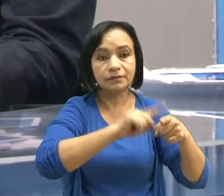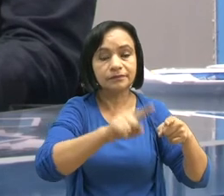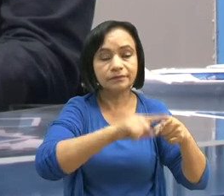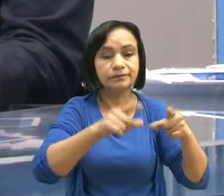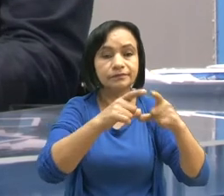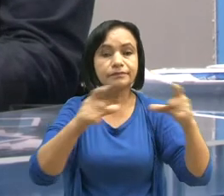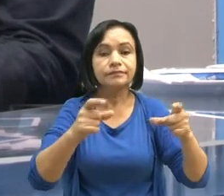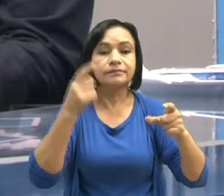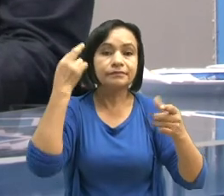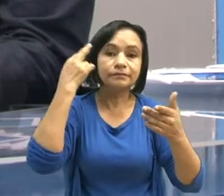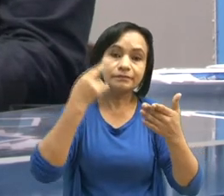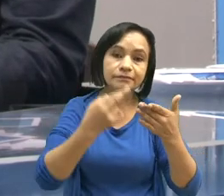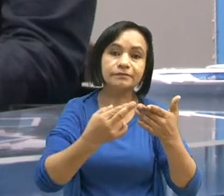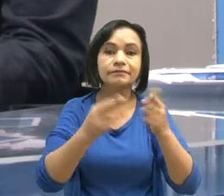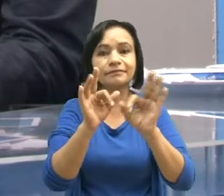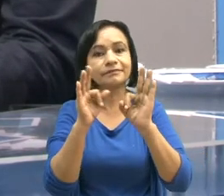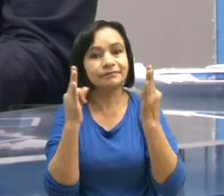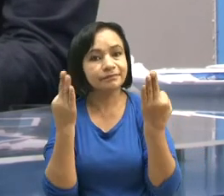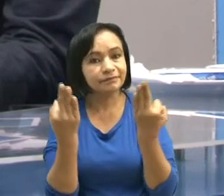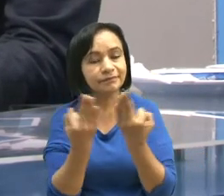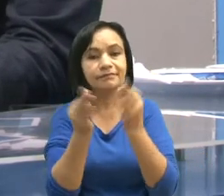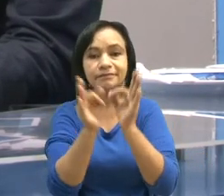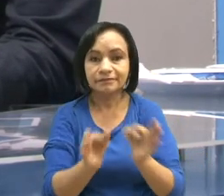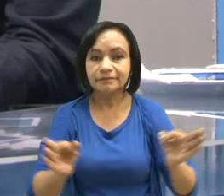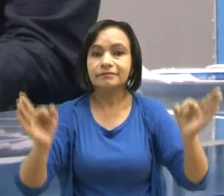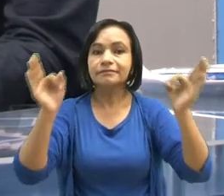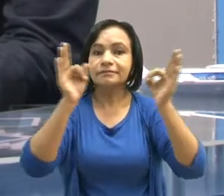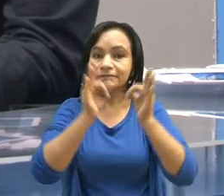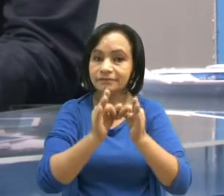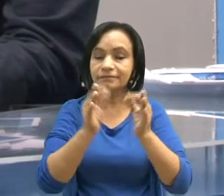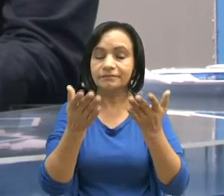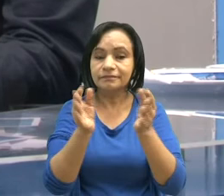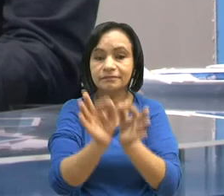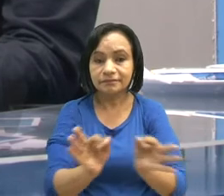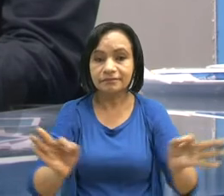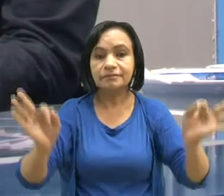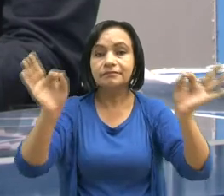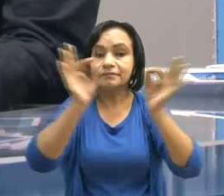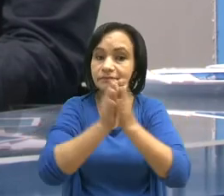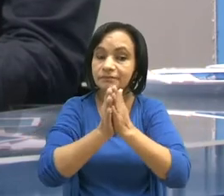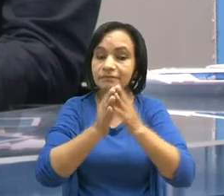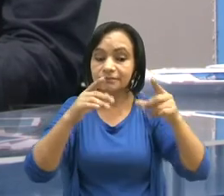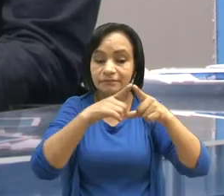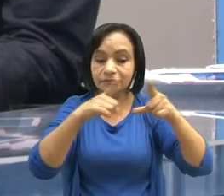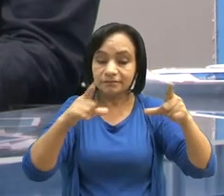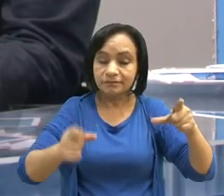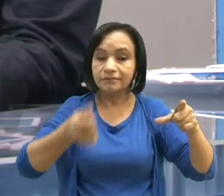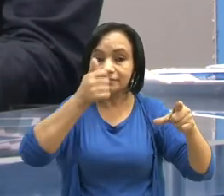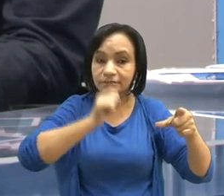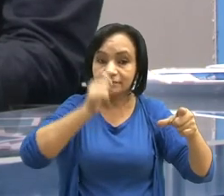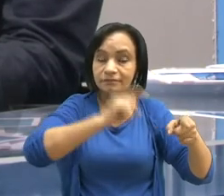hacer un recordatorio a nuestra familia. Haga la invitación. Lo importante de tener al día nuestra factura. Todos estos